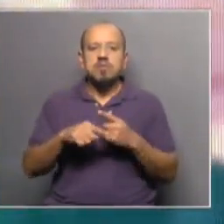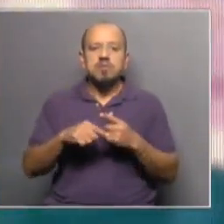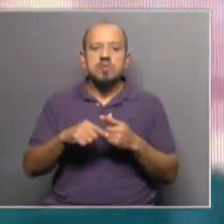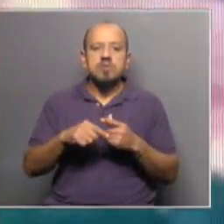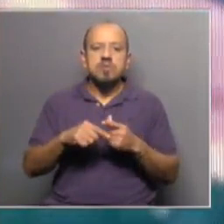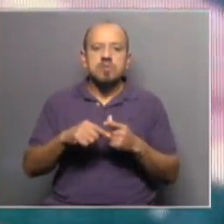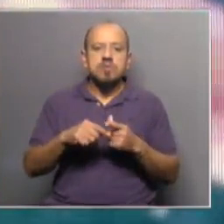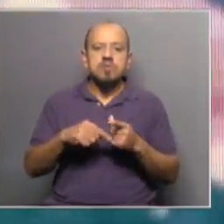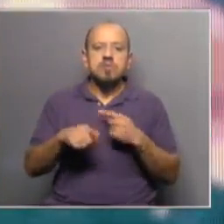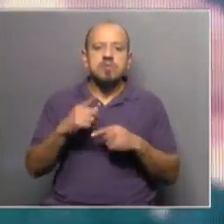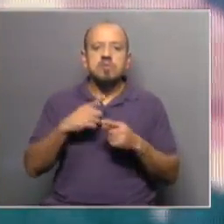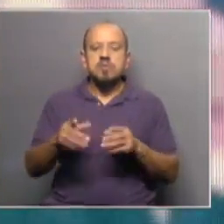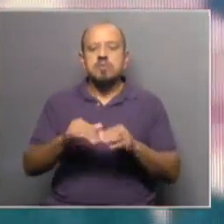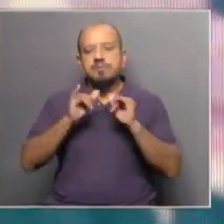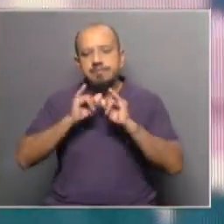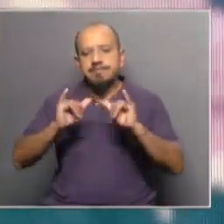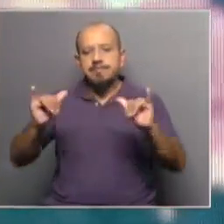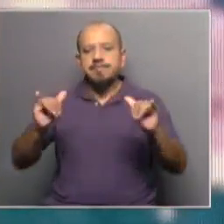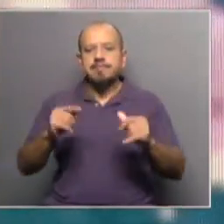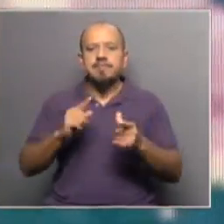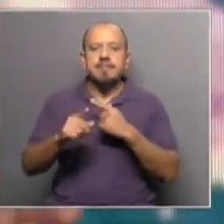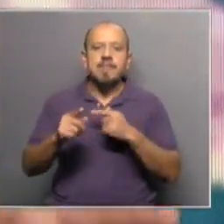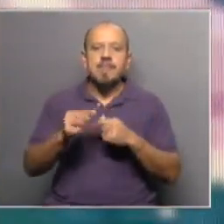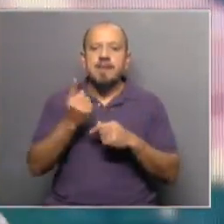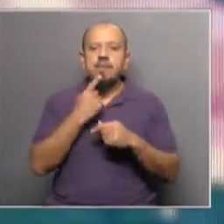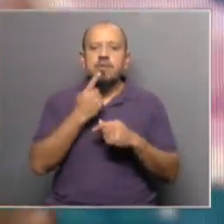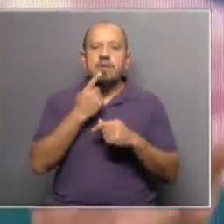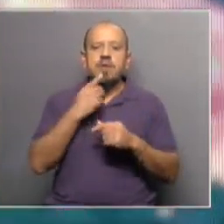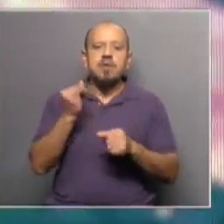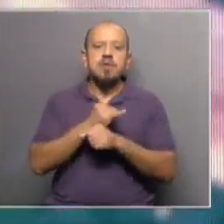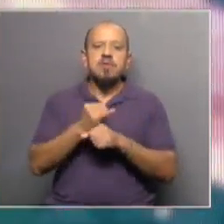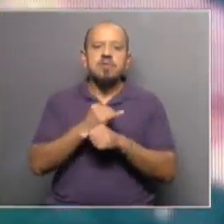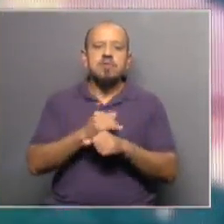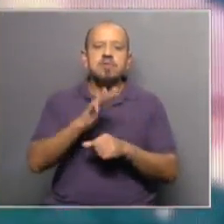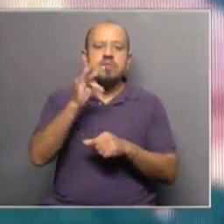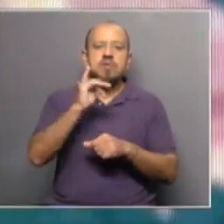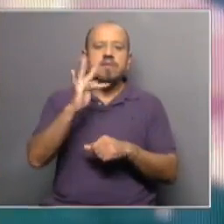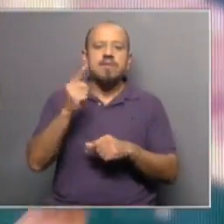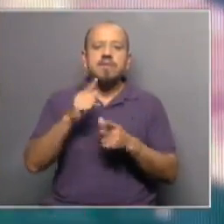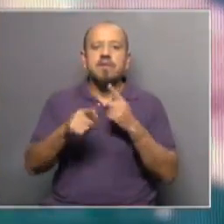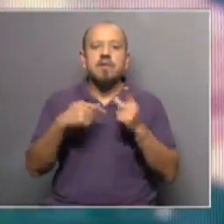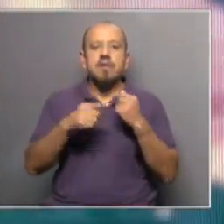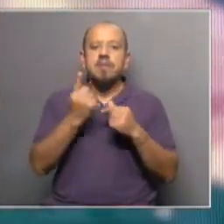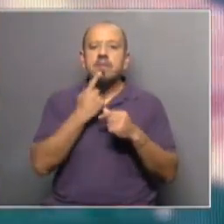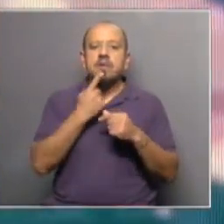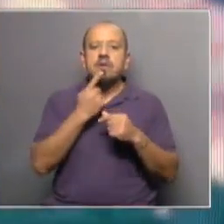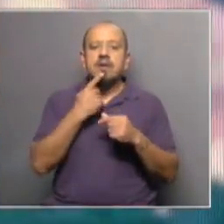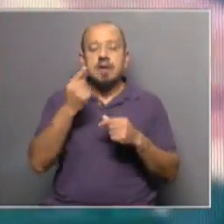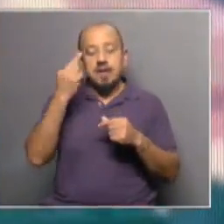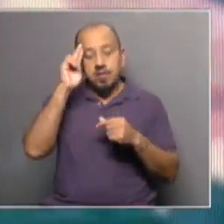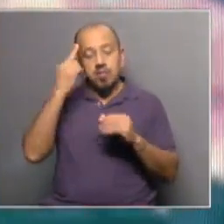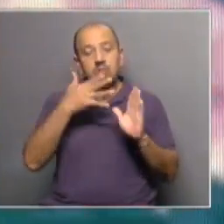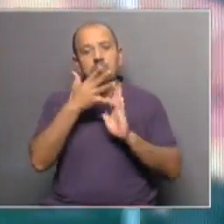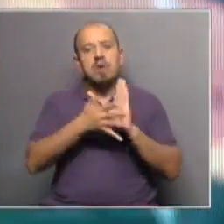de merchandising, total, de política institucional, la FIFA, el Comité Olímpico, de política nacional, ¿no? Es